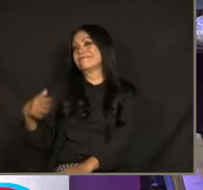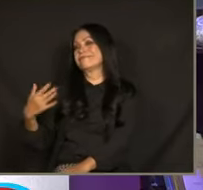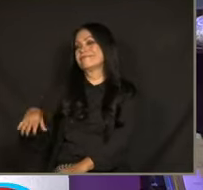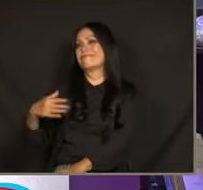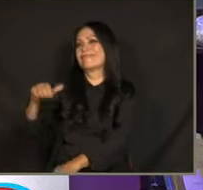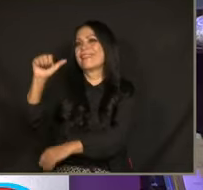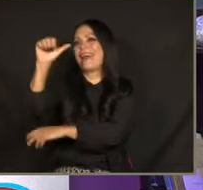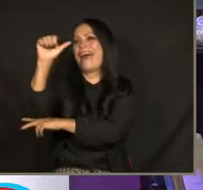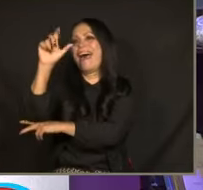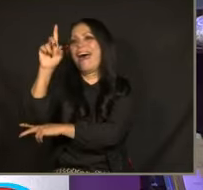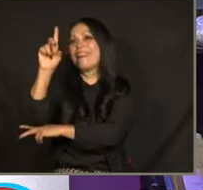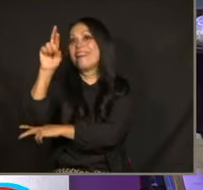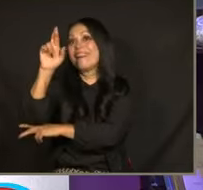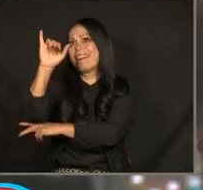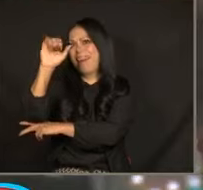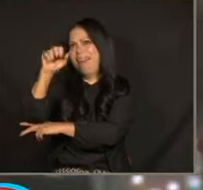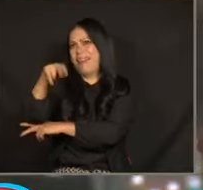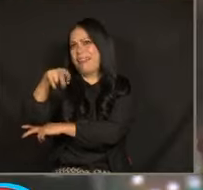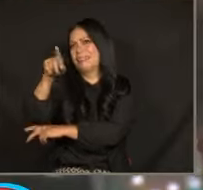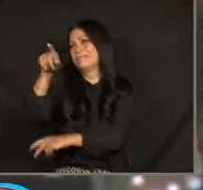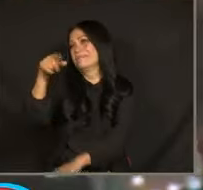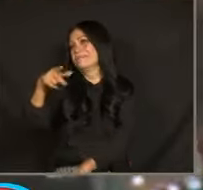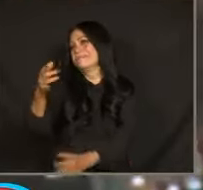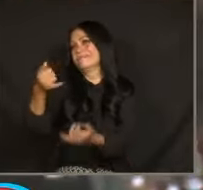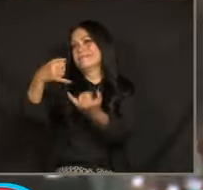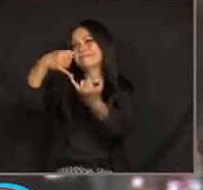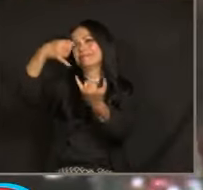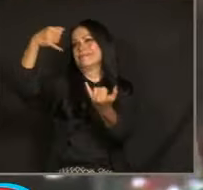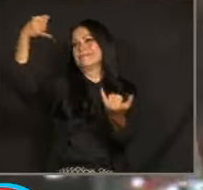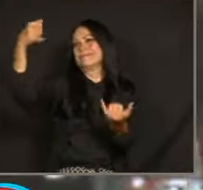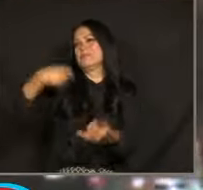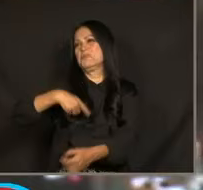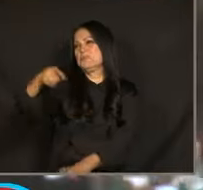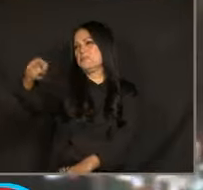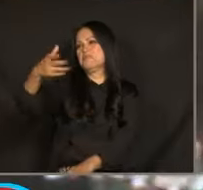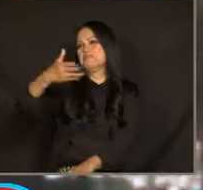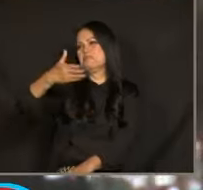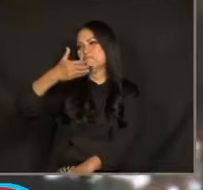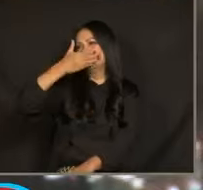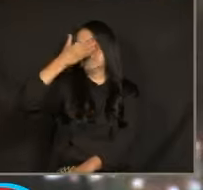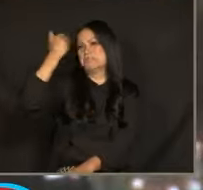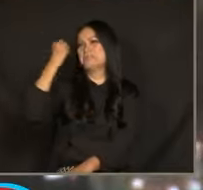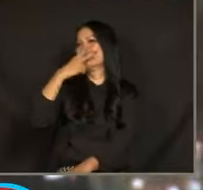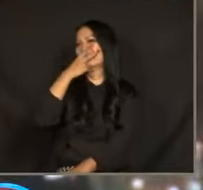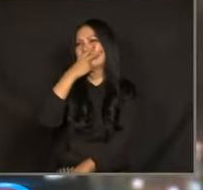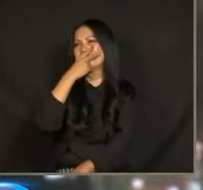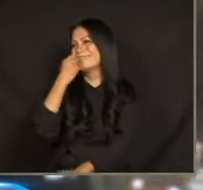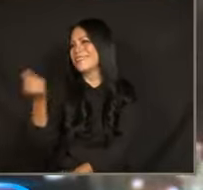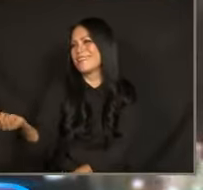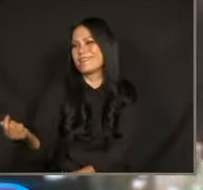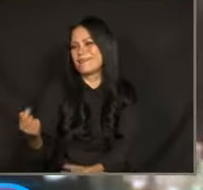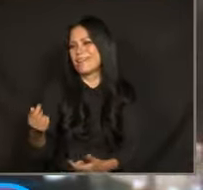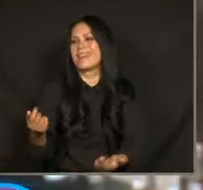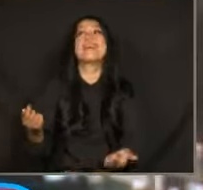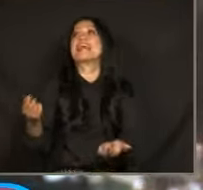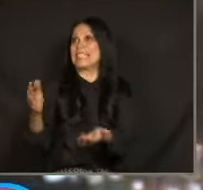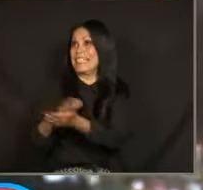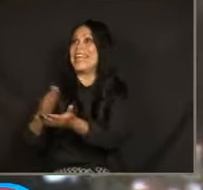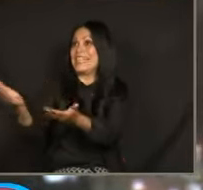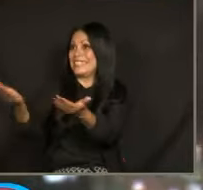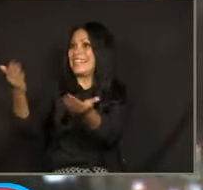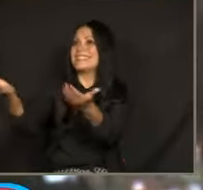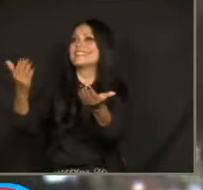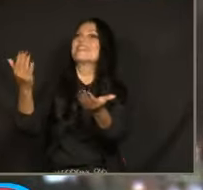amiguitos le meten mucho pues son los los millennials sus amigos y le meten de que sí sí le puedes ganar y sí te conviene Y